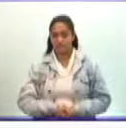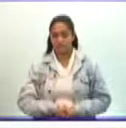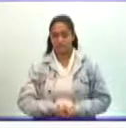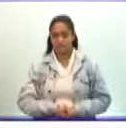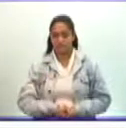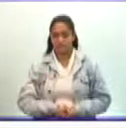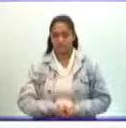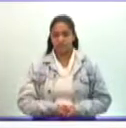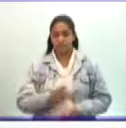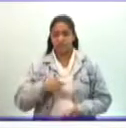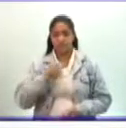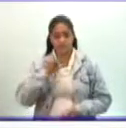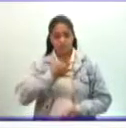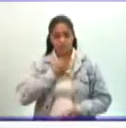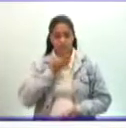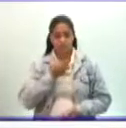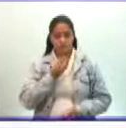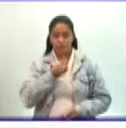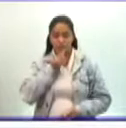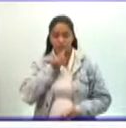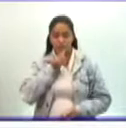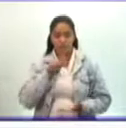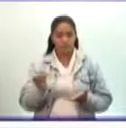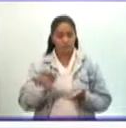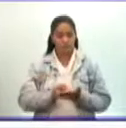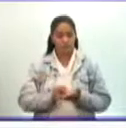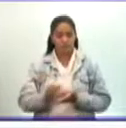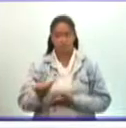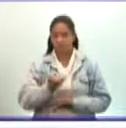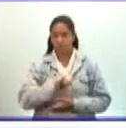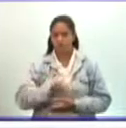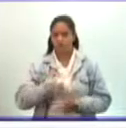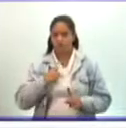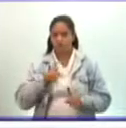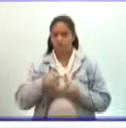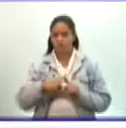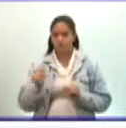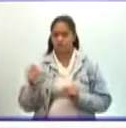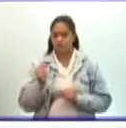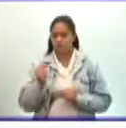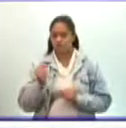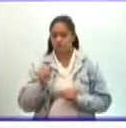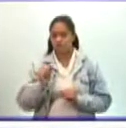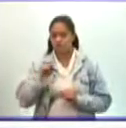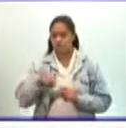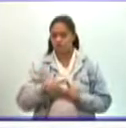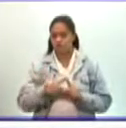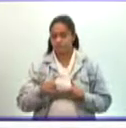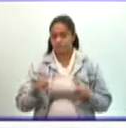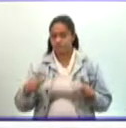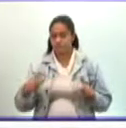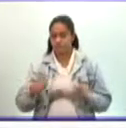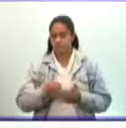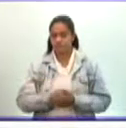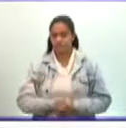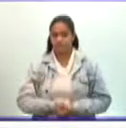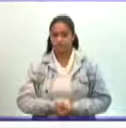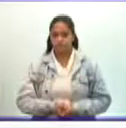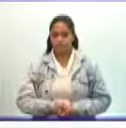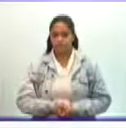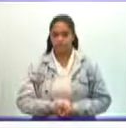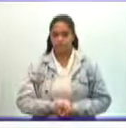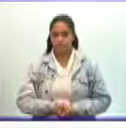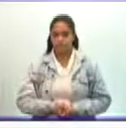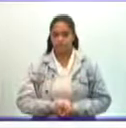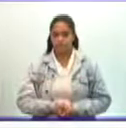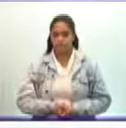estaba explicando que podían aplicar también la suma o resta de segmentos. Si